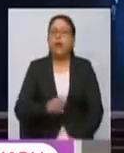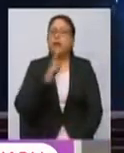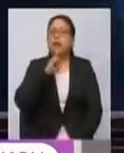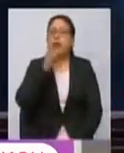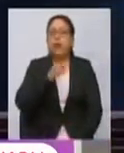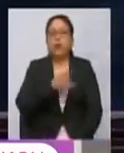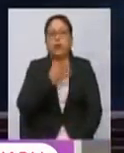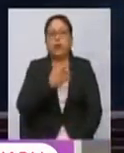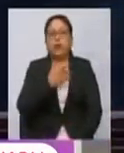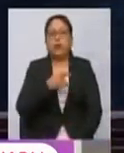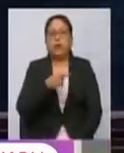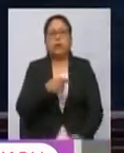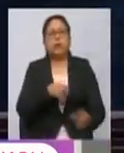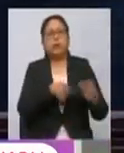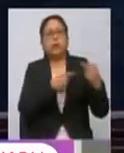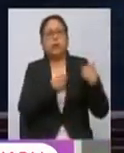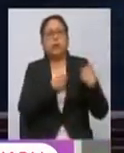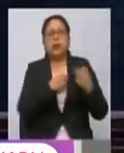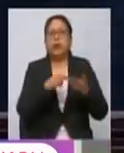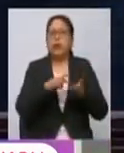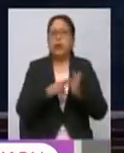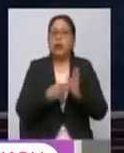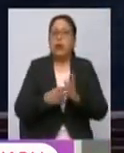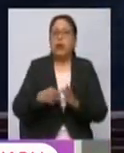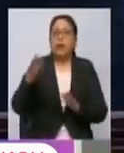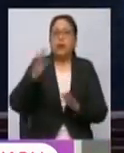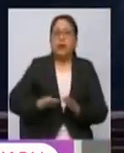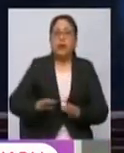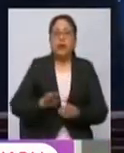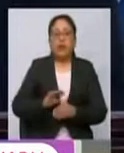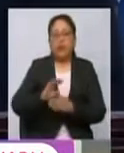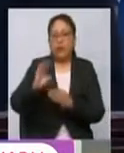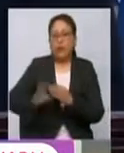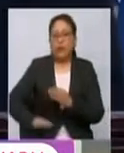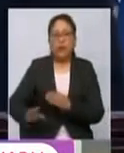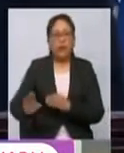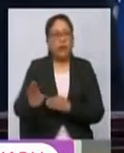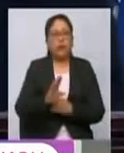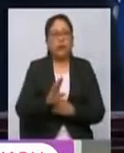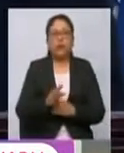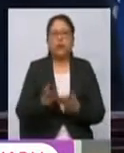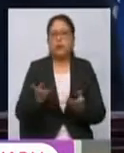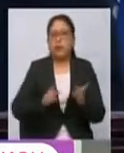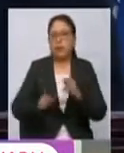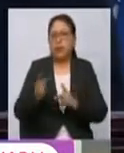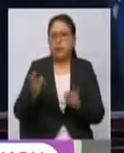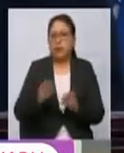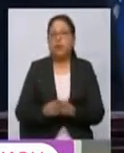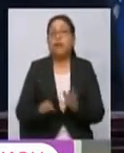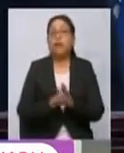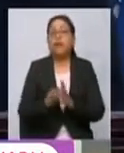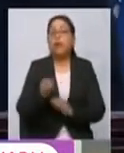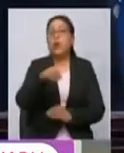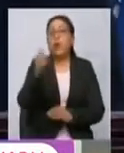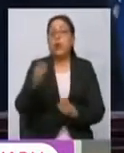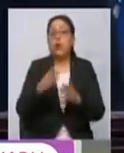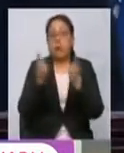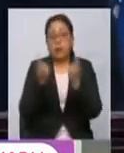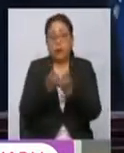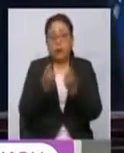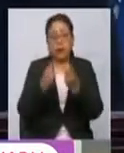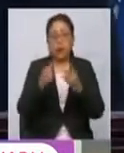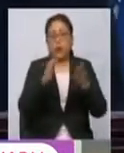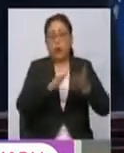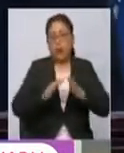esta tarea va a redundar en un beneficio total. Hay departamentos, hay